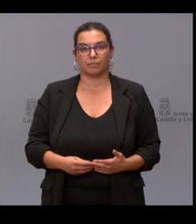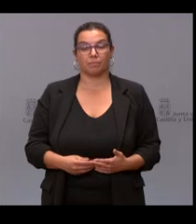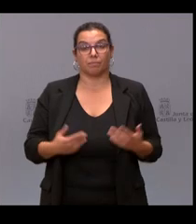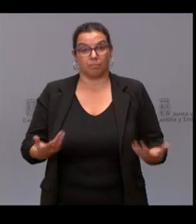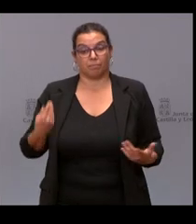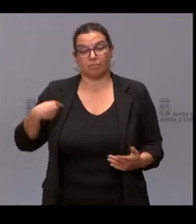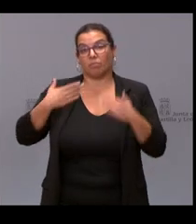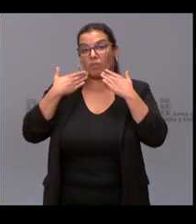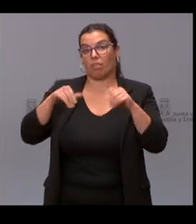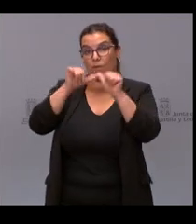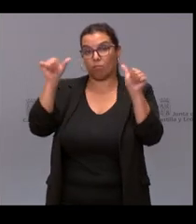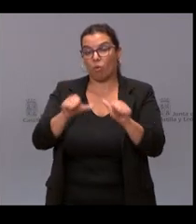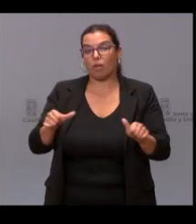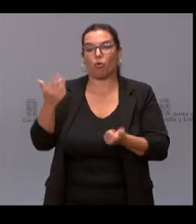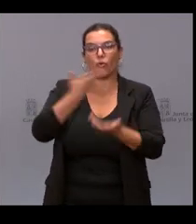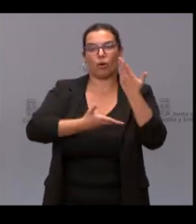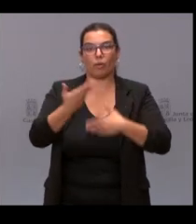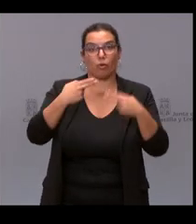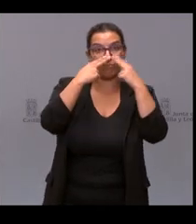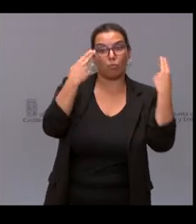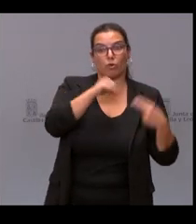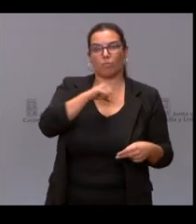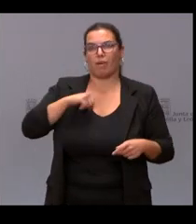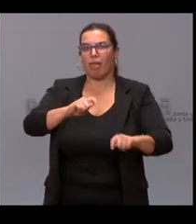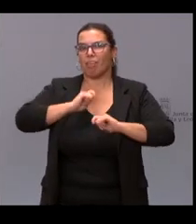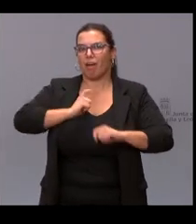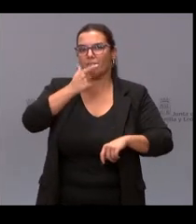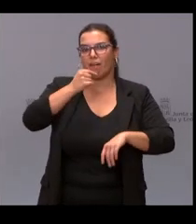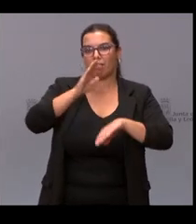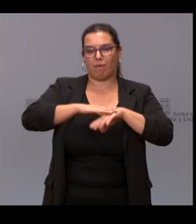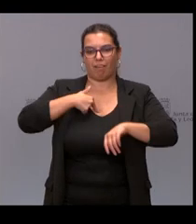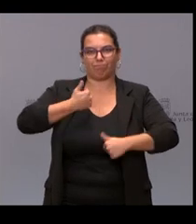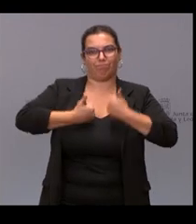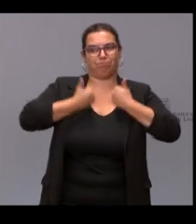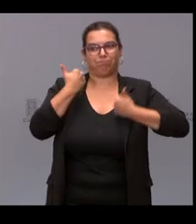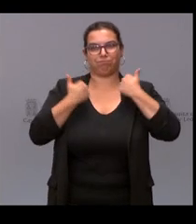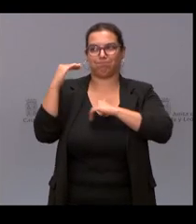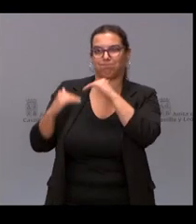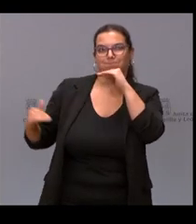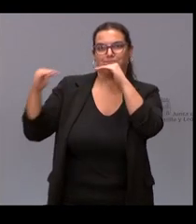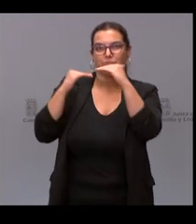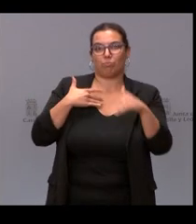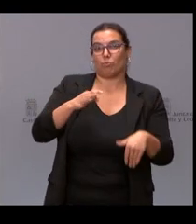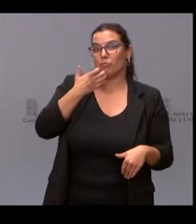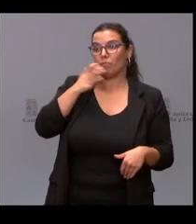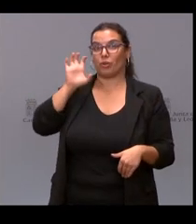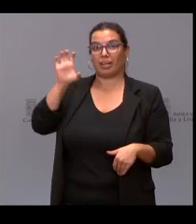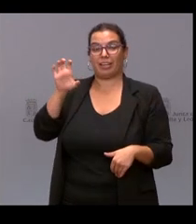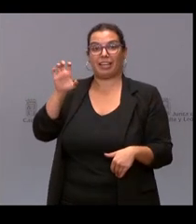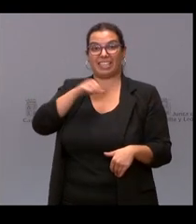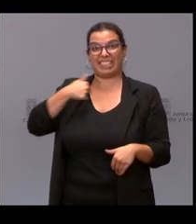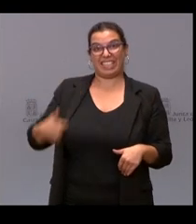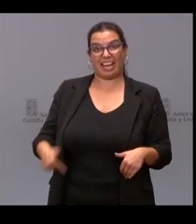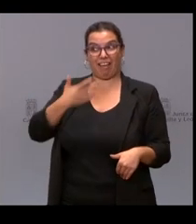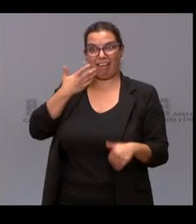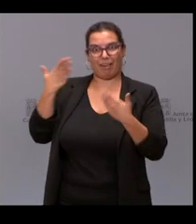este modelo de colaboración público-privada, eso es lo que nos va a facilitar la ventaja competitiva, es lo que tenemos que hacer. Fijémonos en el ejemplo de China, cómo que podemos en